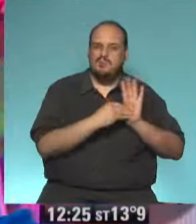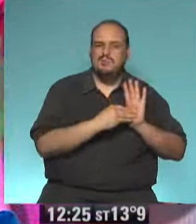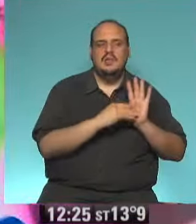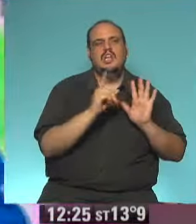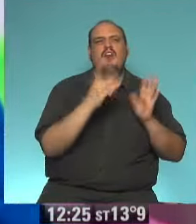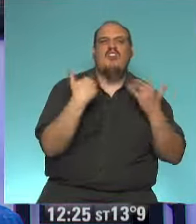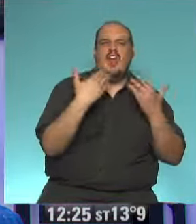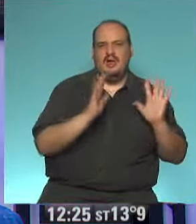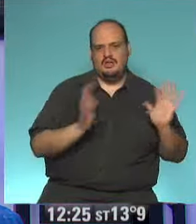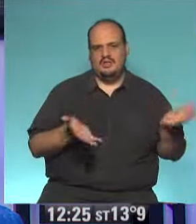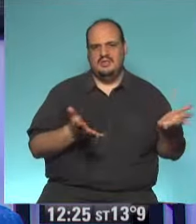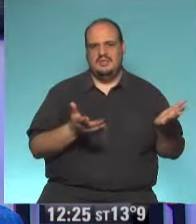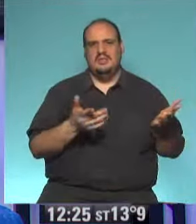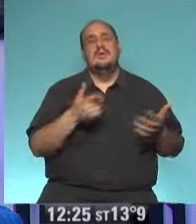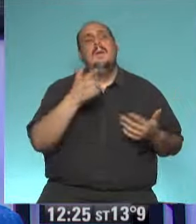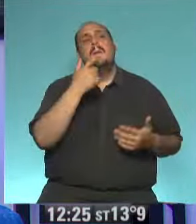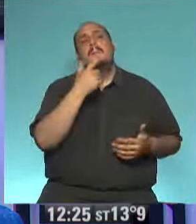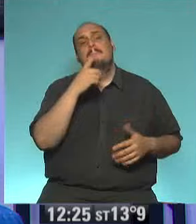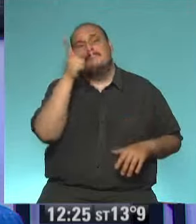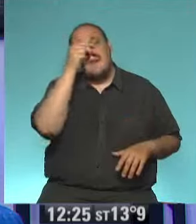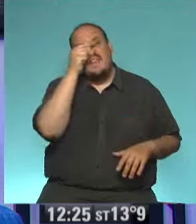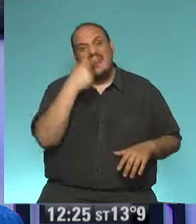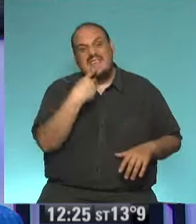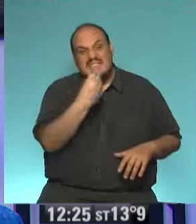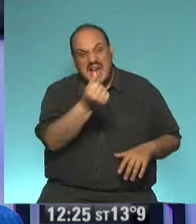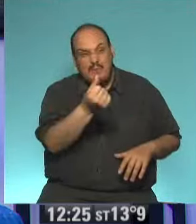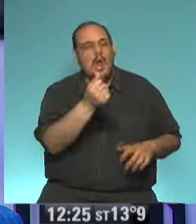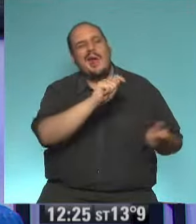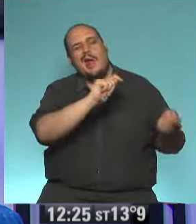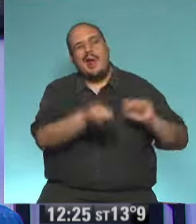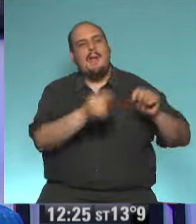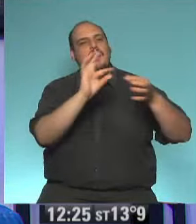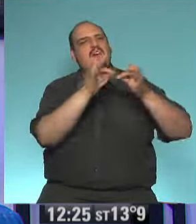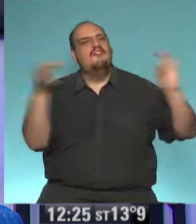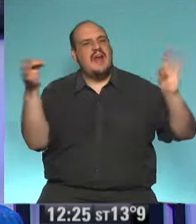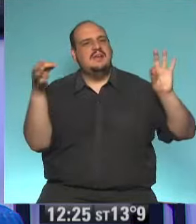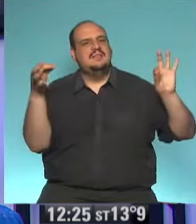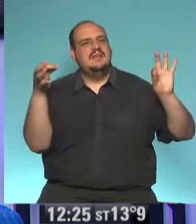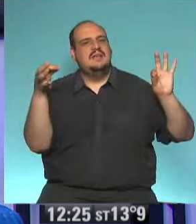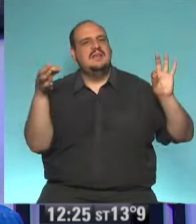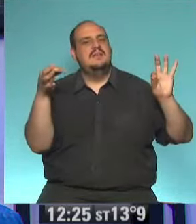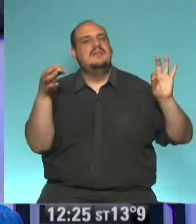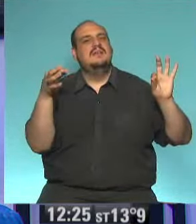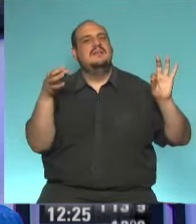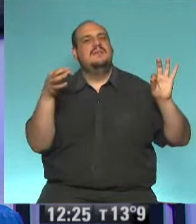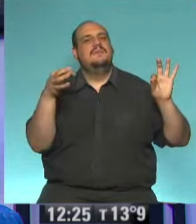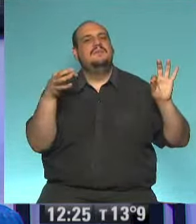El gusto a madera no. El gusto a madera lo podemos reemplazar con esta frase que se nos ocurrió. Genial, sí, a uno de los chicos se ocurrió. Dice, le podemos poner